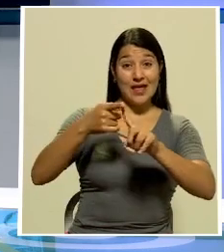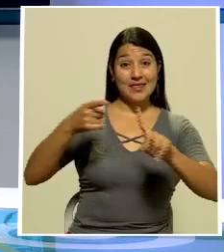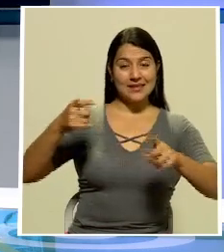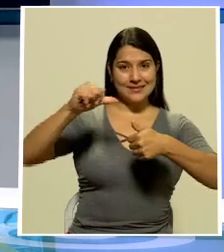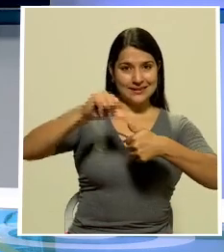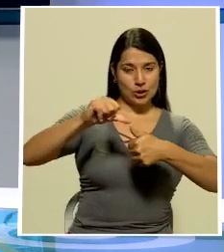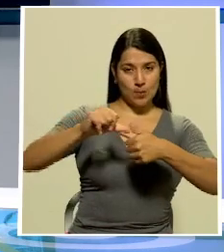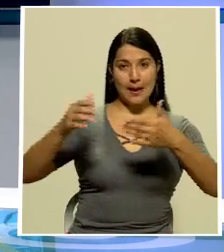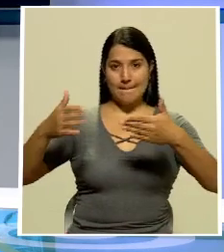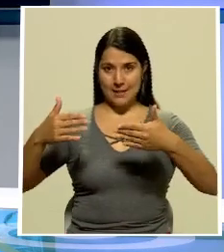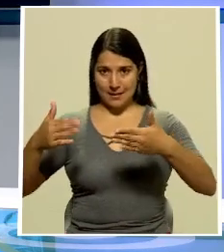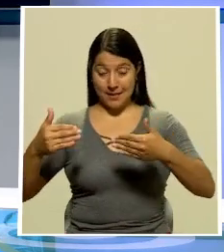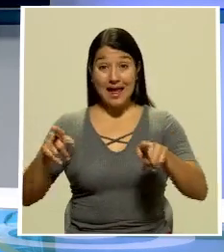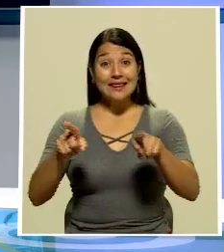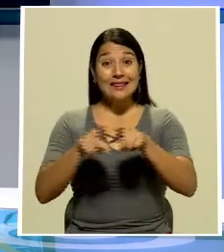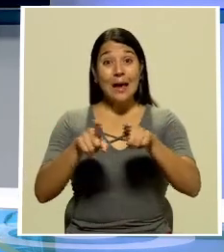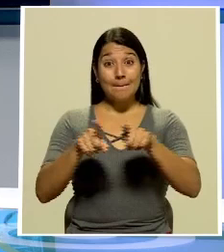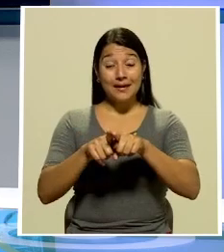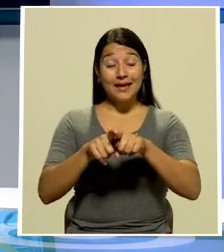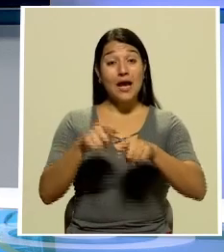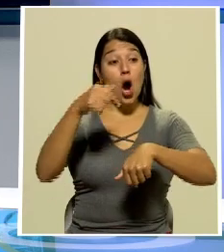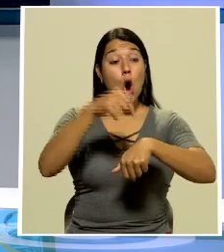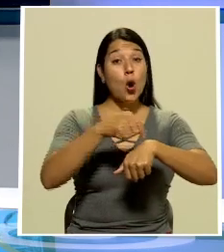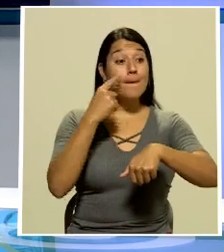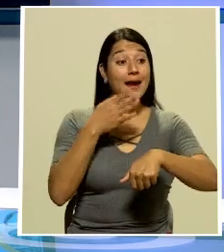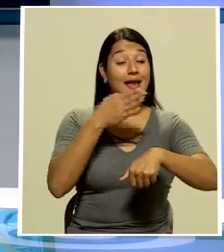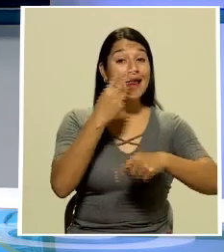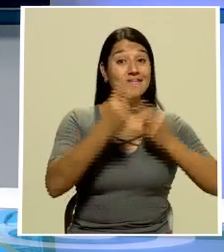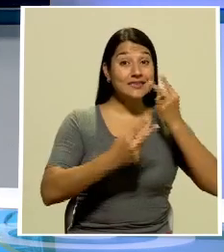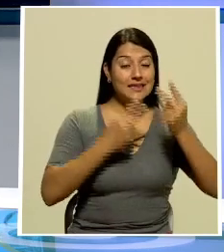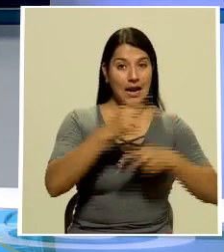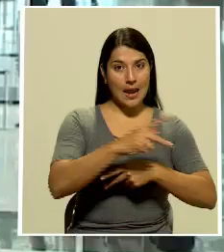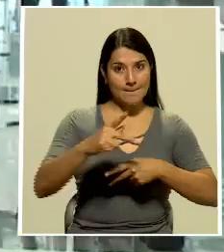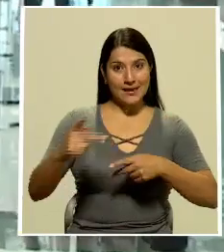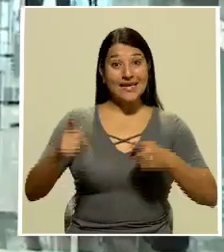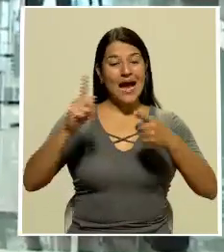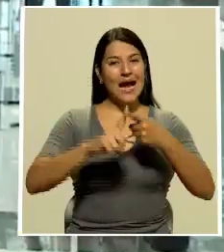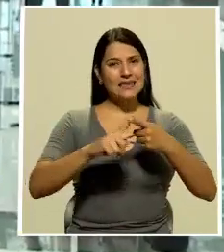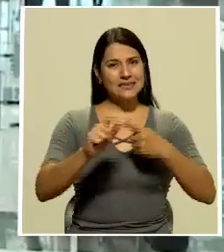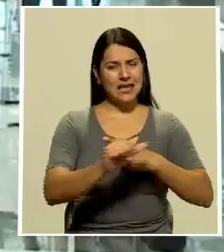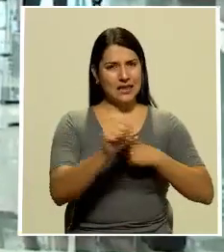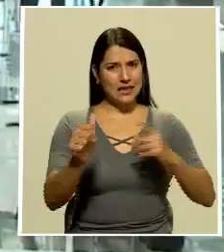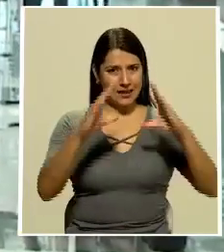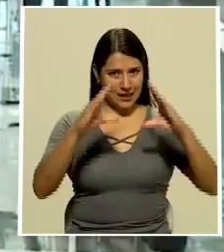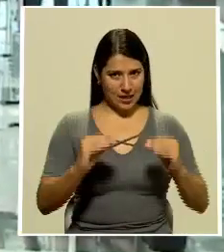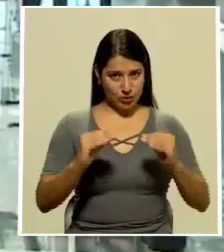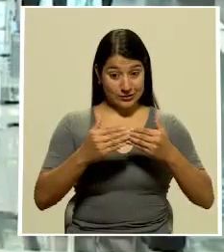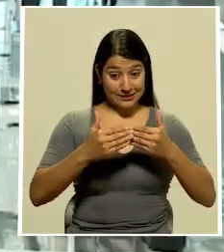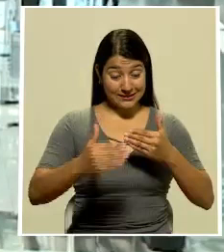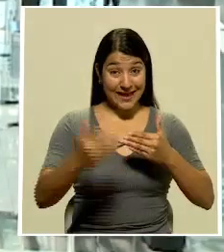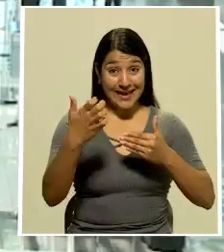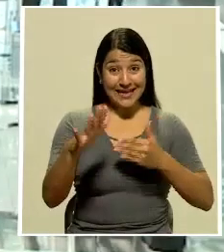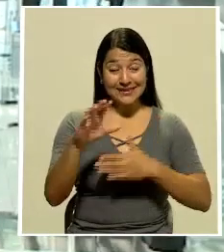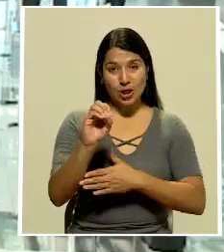ampliarán hasta las 10 de la noche el horario de visitación a las playas. A partir de este 15 de octubre